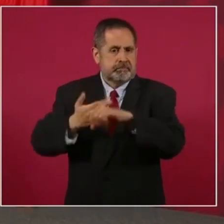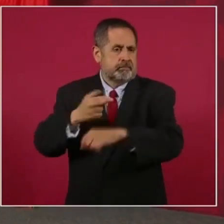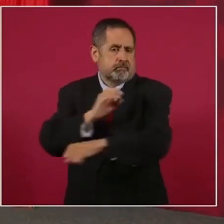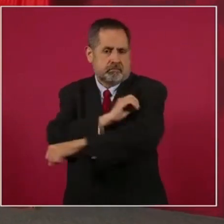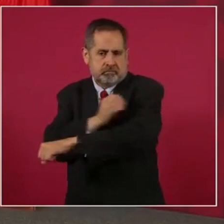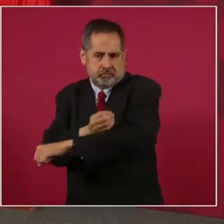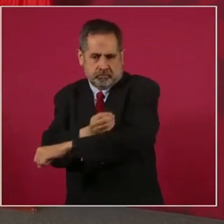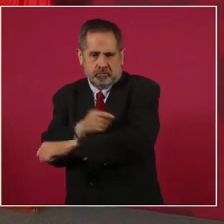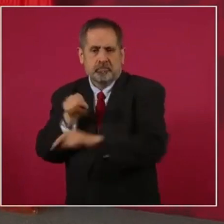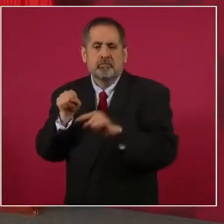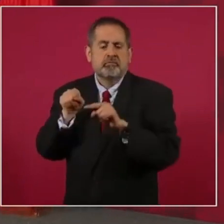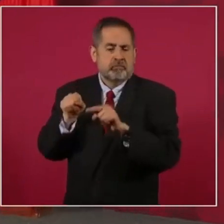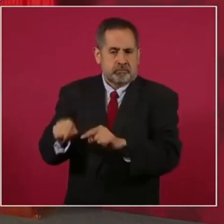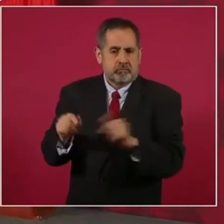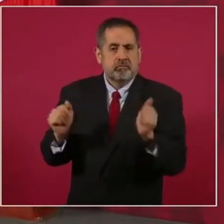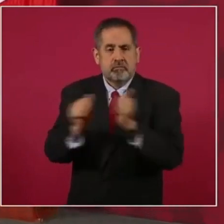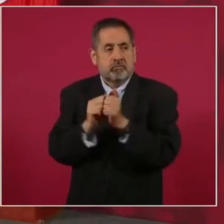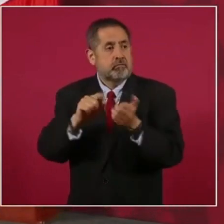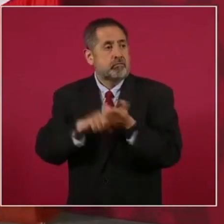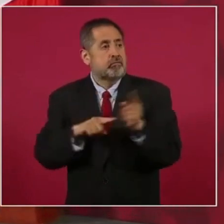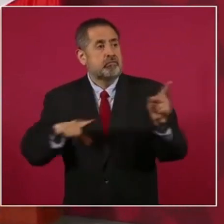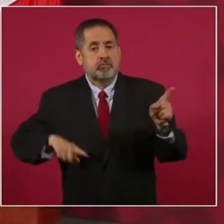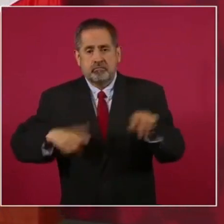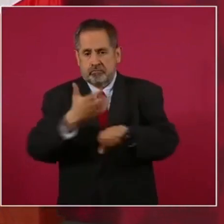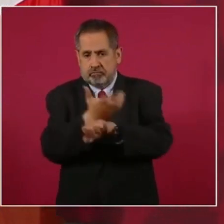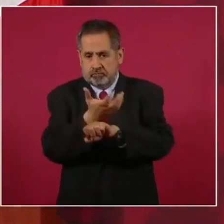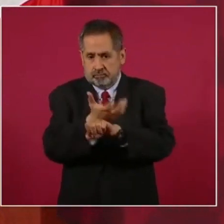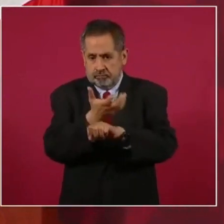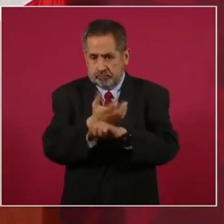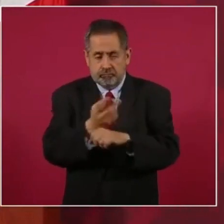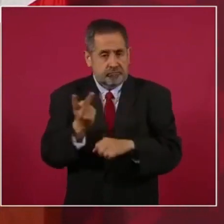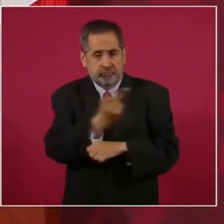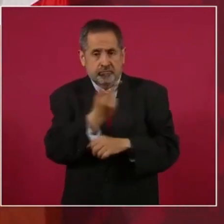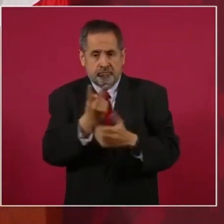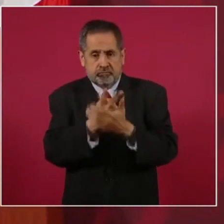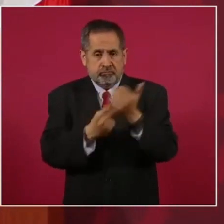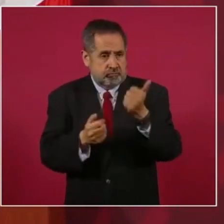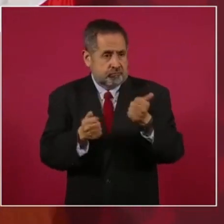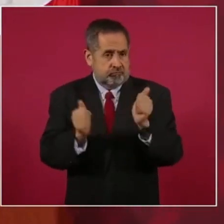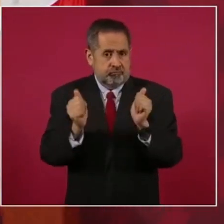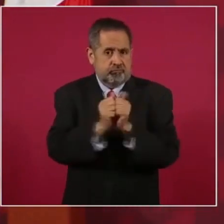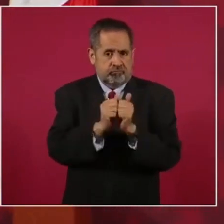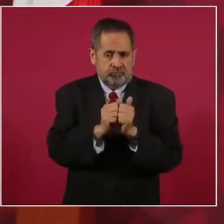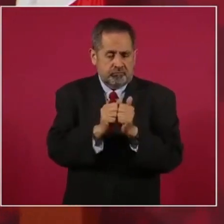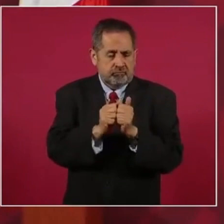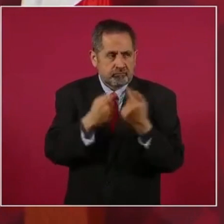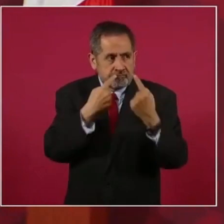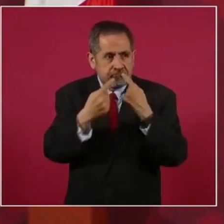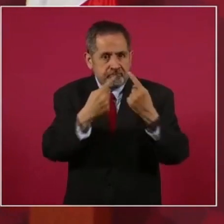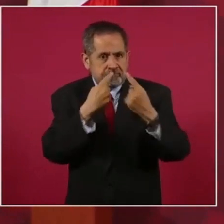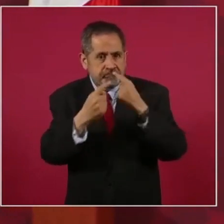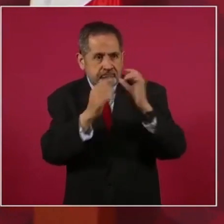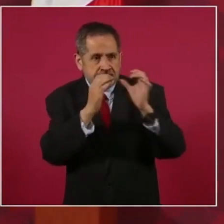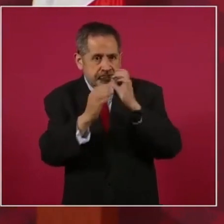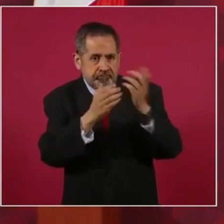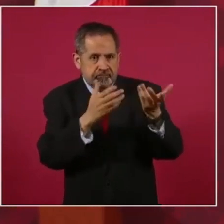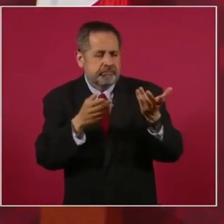Obregón, con el gobierno de Estados Unidos, sobre todo